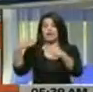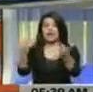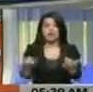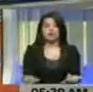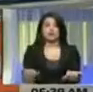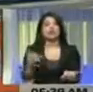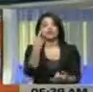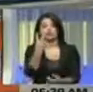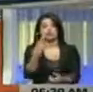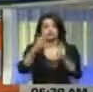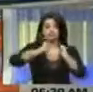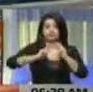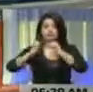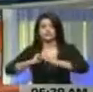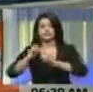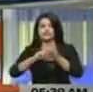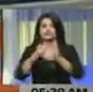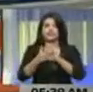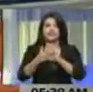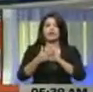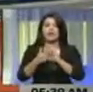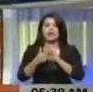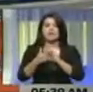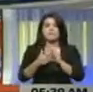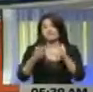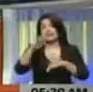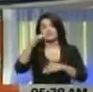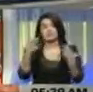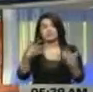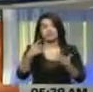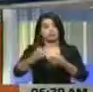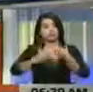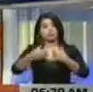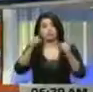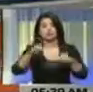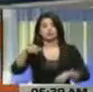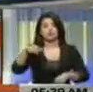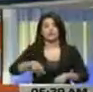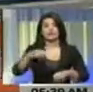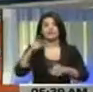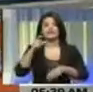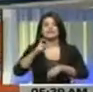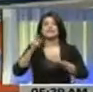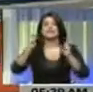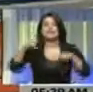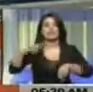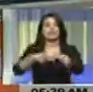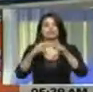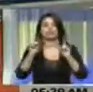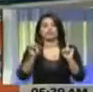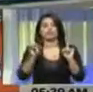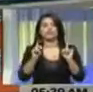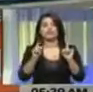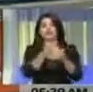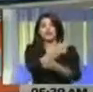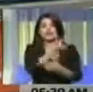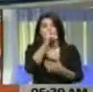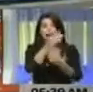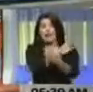esta justa deportiva, es decir, que la máxima producción y la máxima efectividad ha sido en tiempos de revolución, una sequía de 32